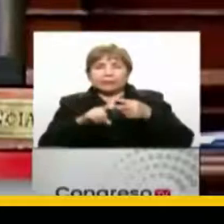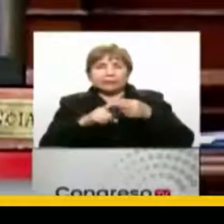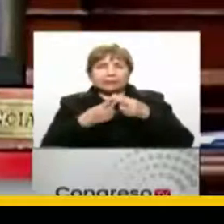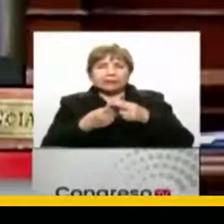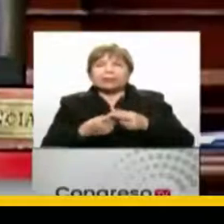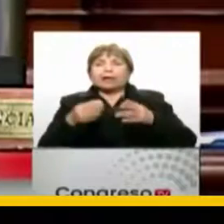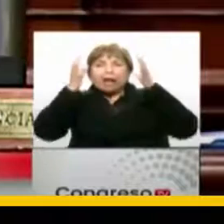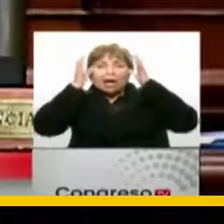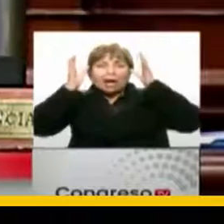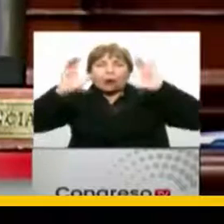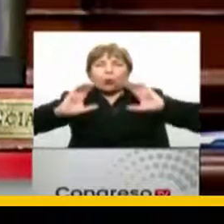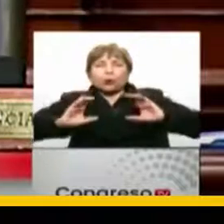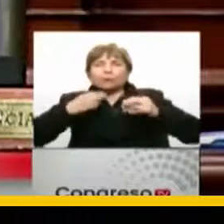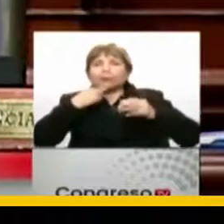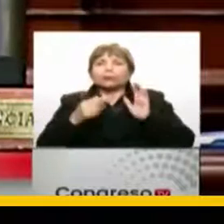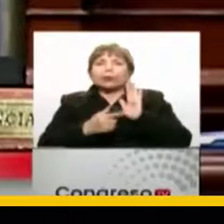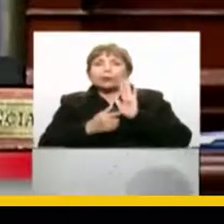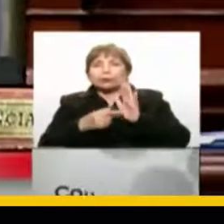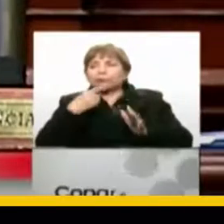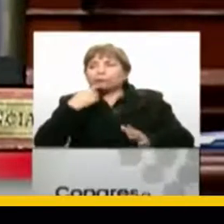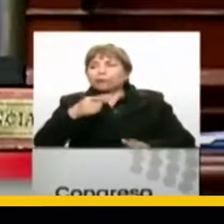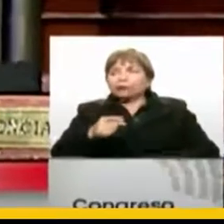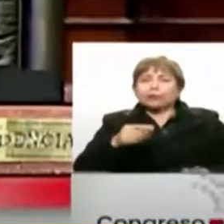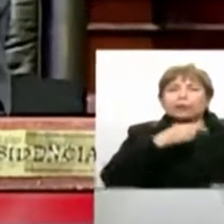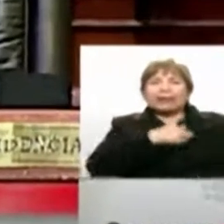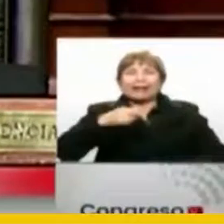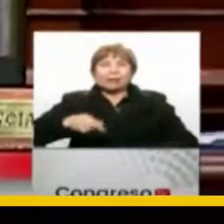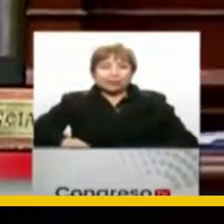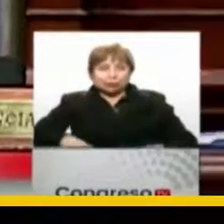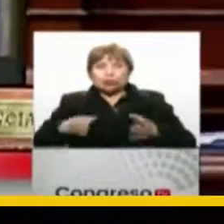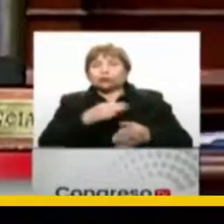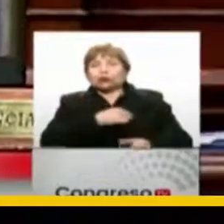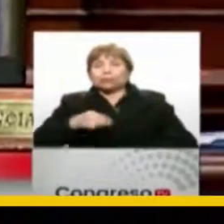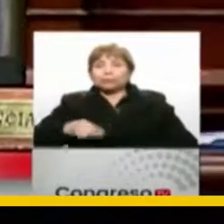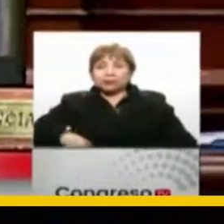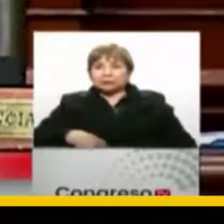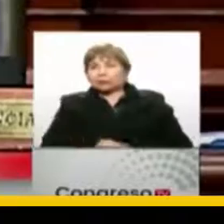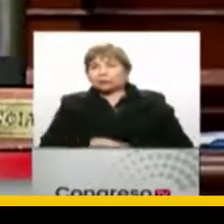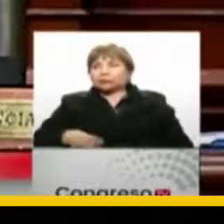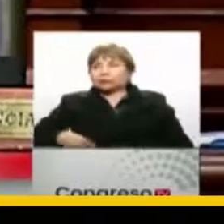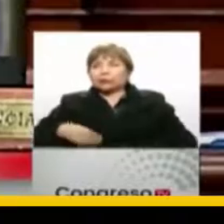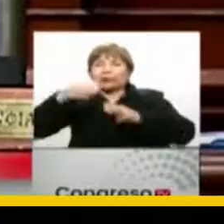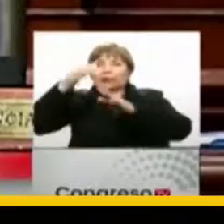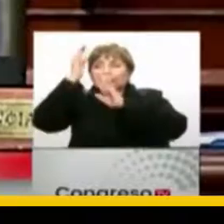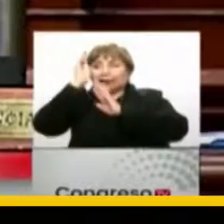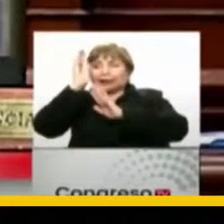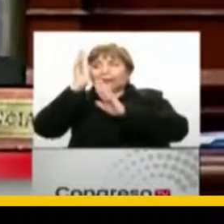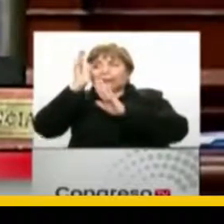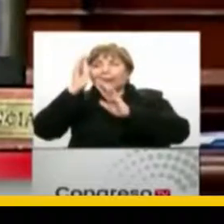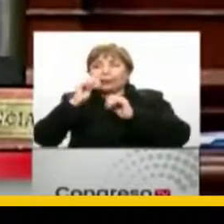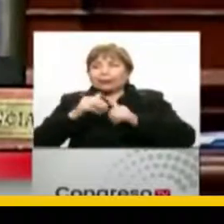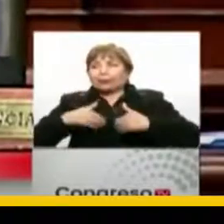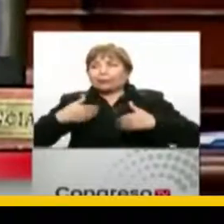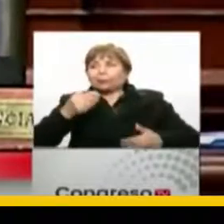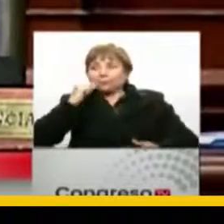Hola, ¿qué tal, queridos suscriptores? Bienvenidos a este tu canal, Farándula Perú y más. Así empezamos con lo último de las